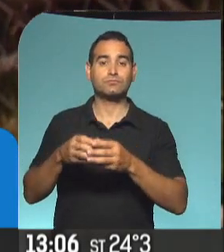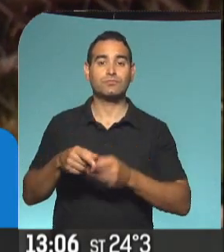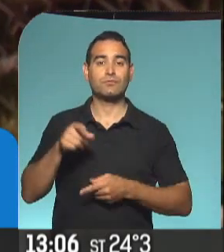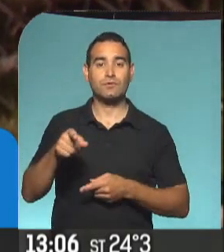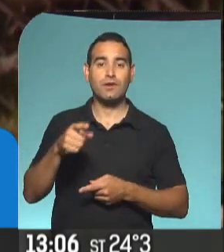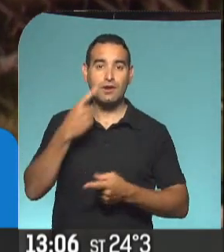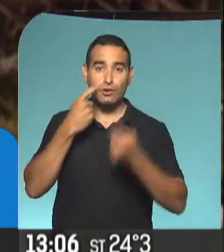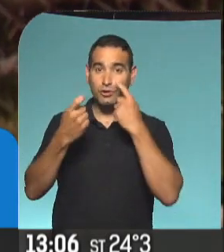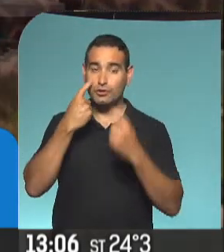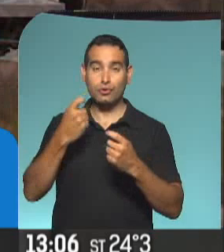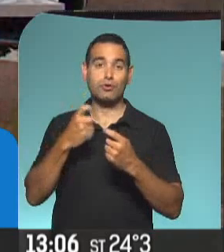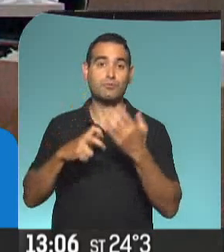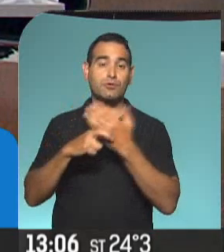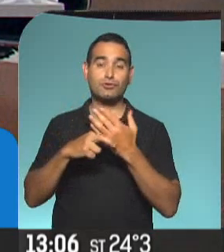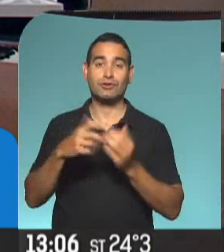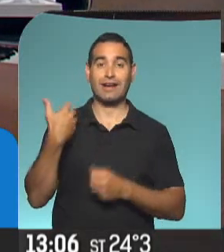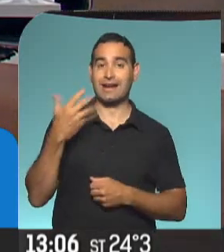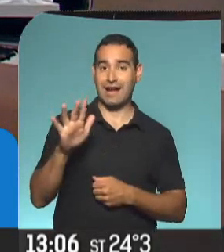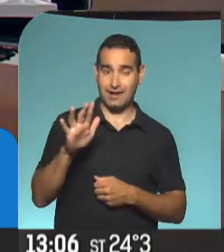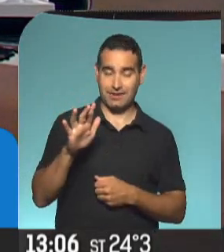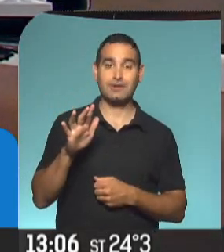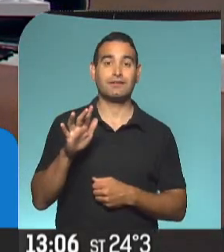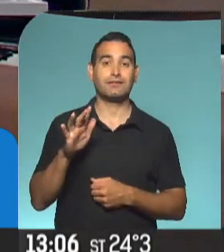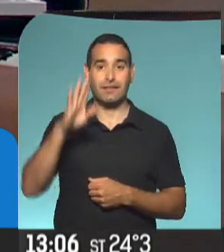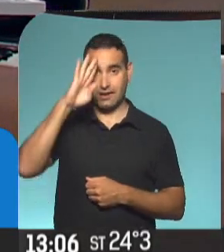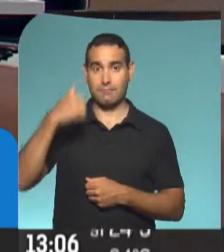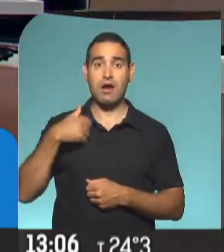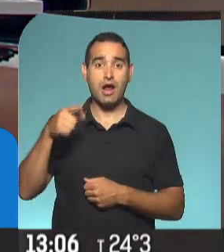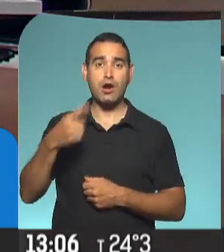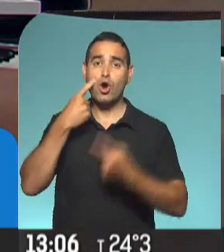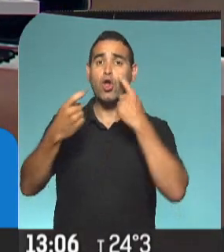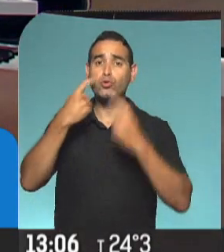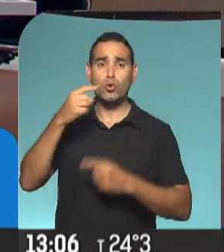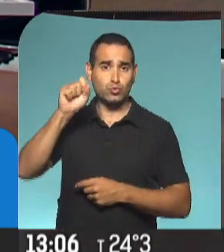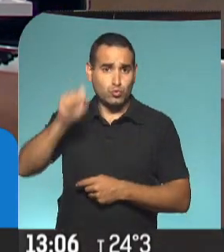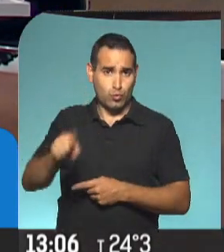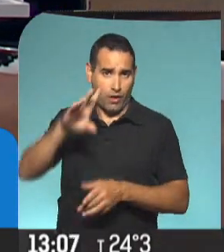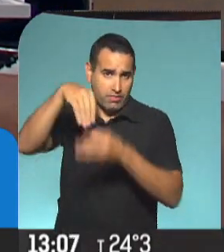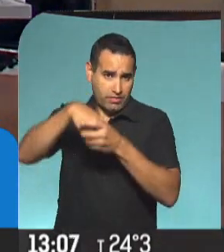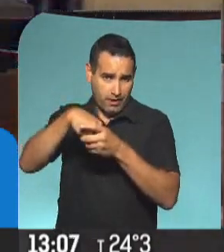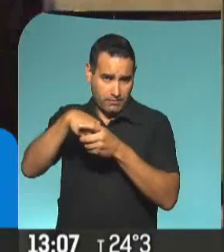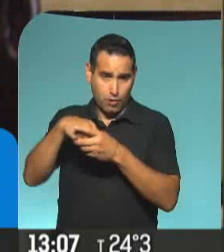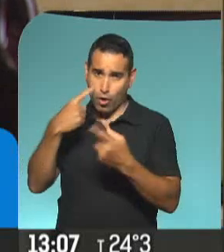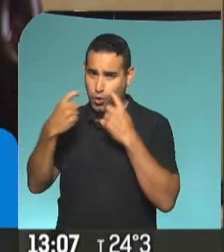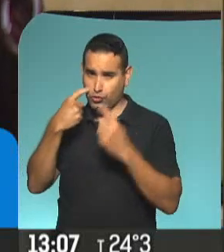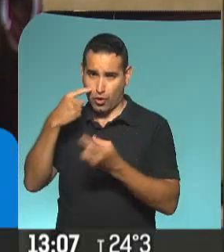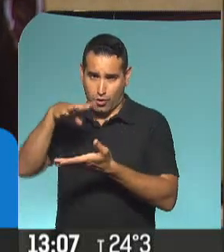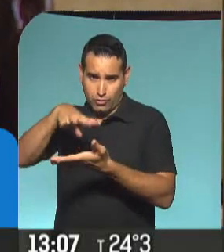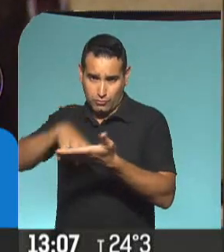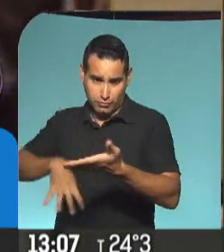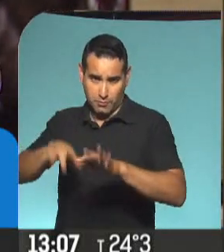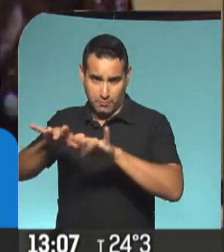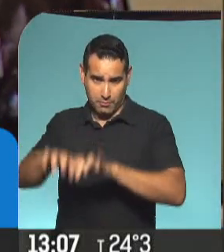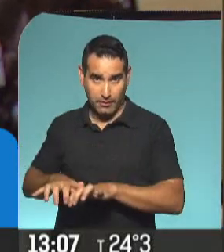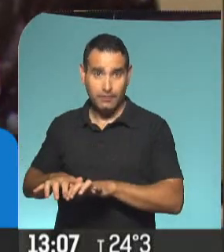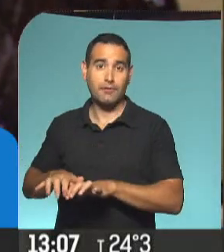Inspección General de la Armada, ¿sí? Hizo una auditoría propia, interna, a pedido